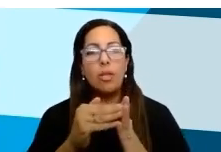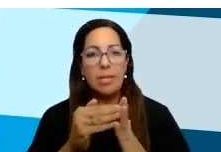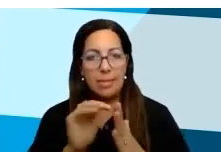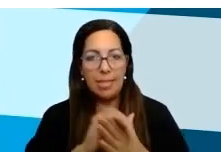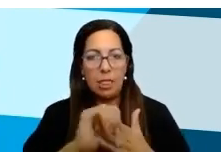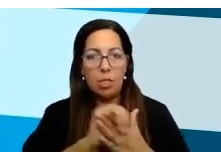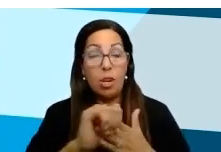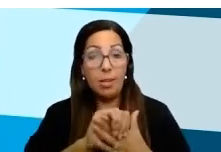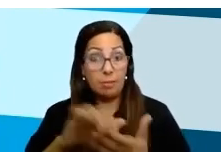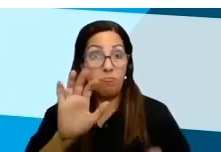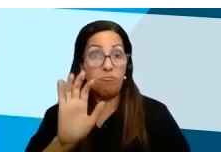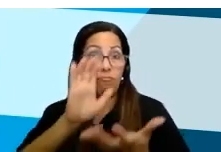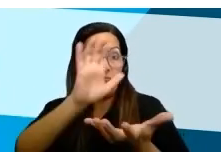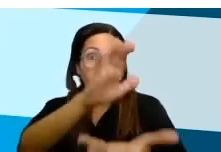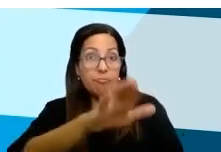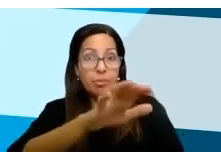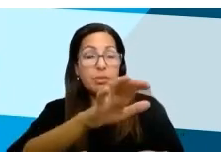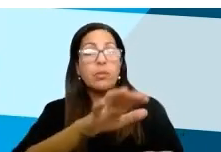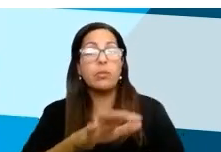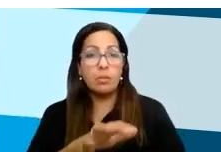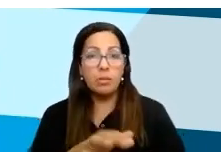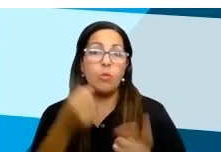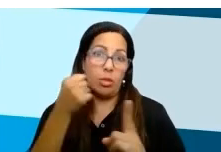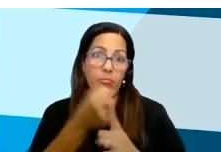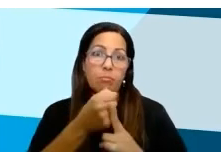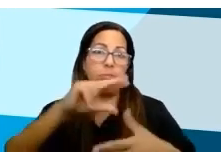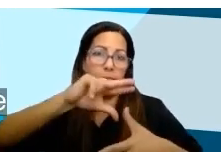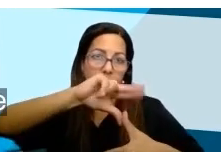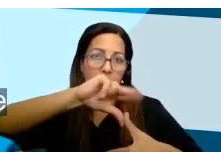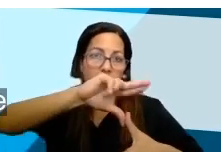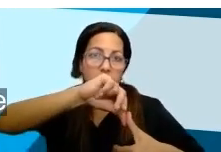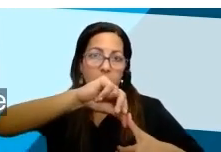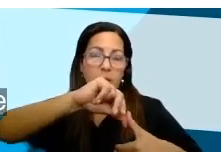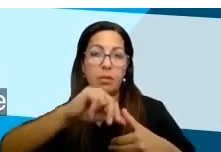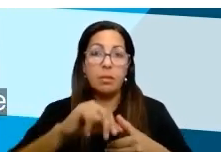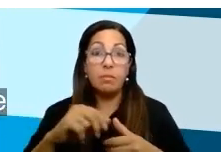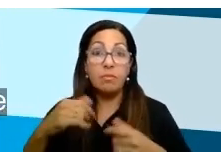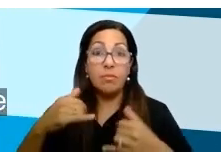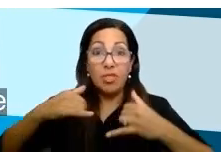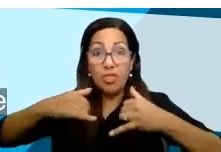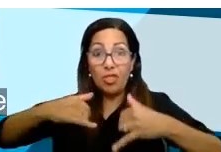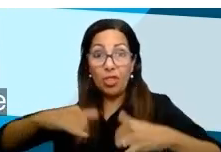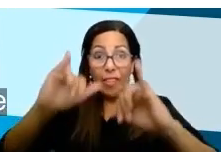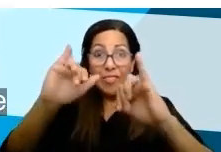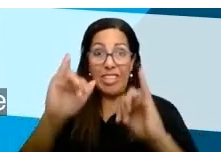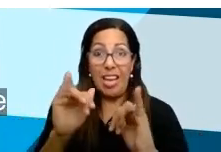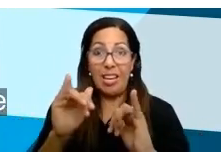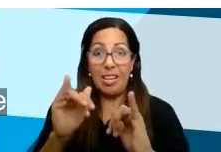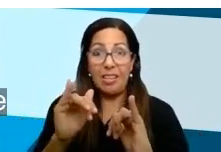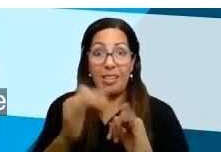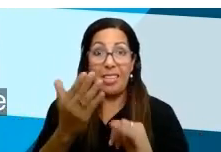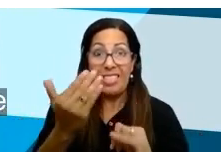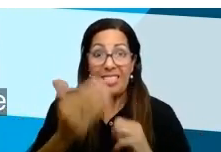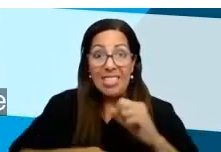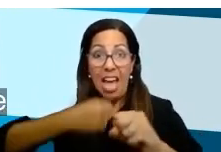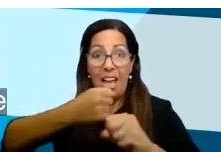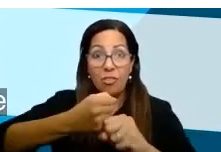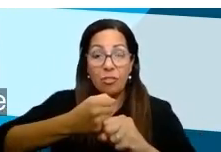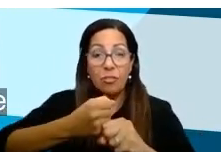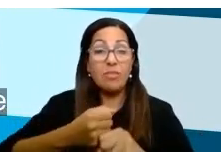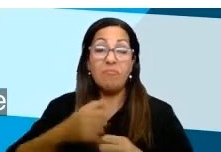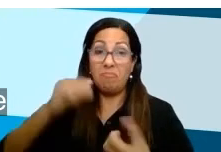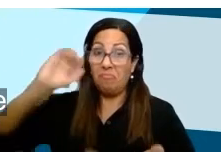$14.600 millones al estado de Luisiana a consecuencia del huracán Katrina. Todavía 15 años después, todavía Luisiana está gastando ese